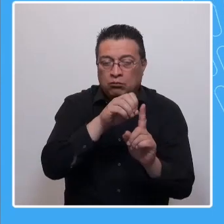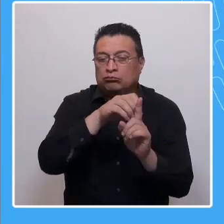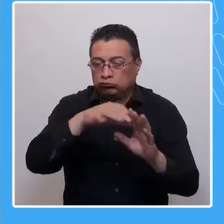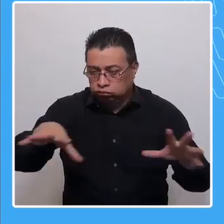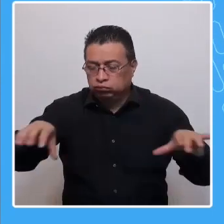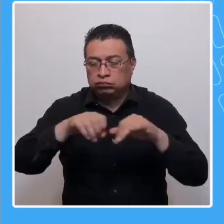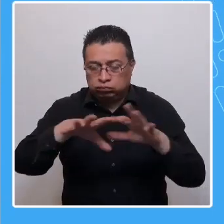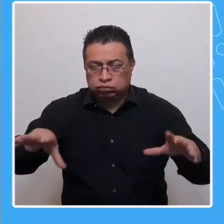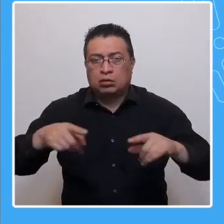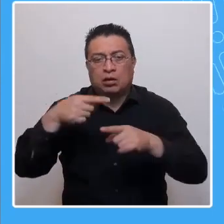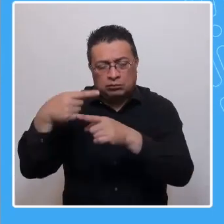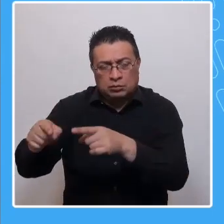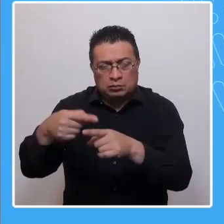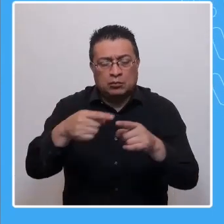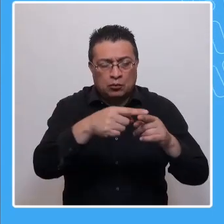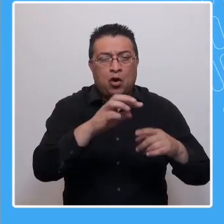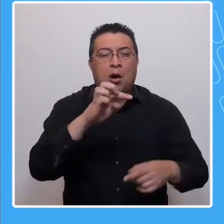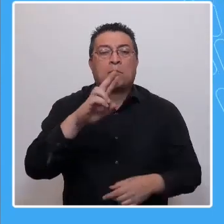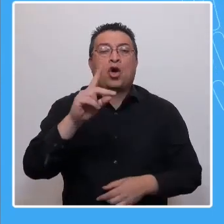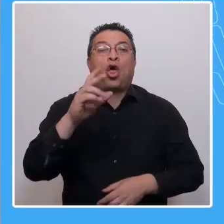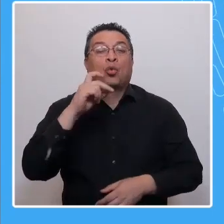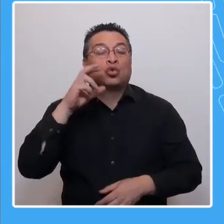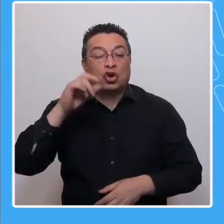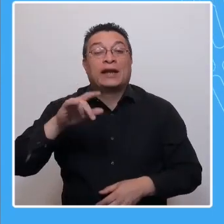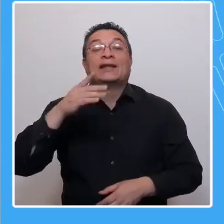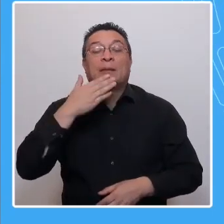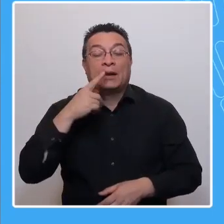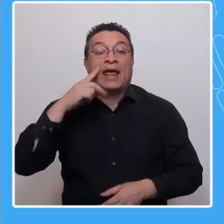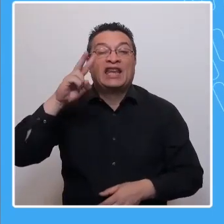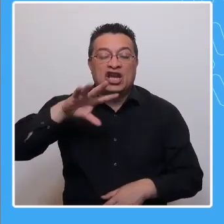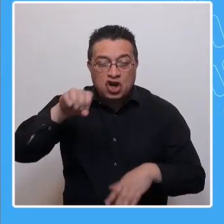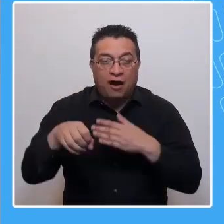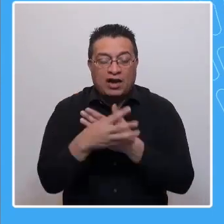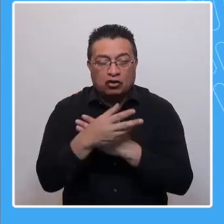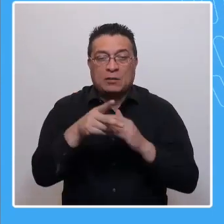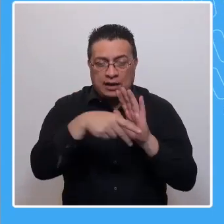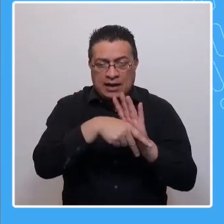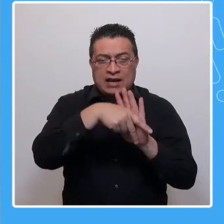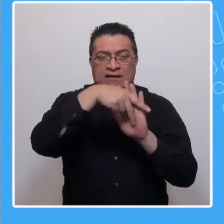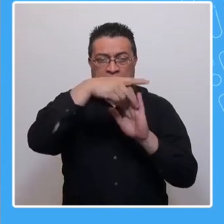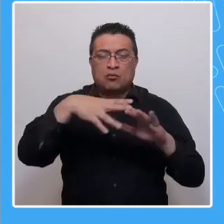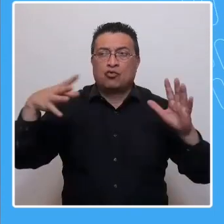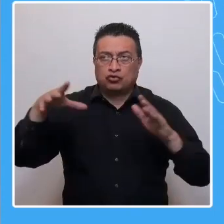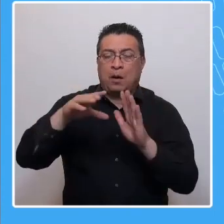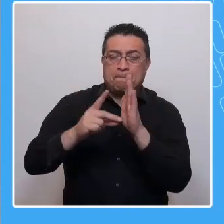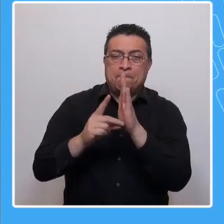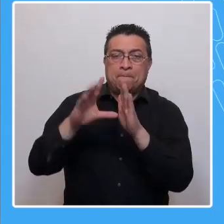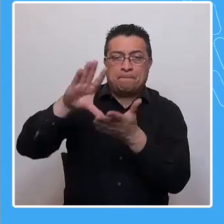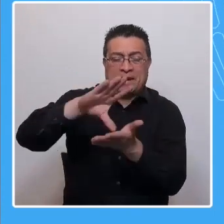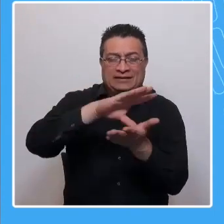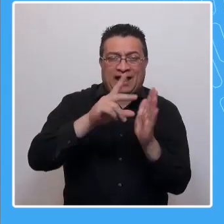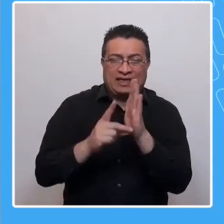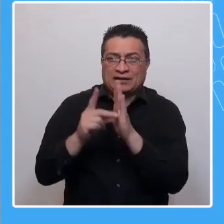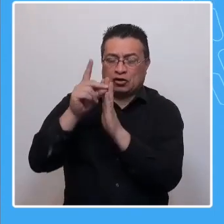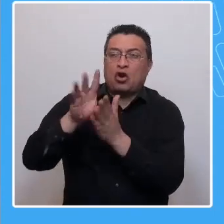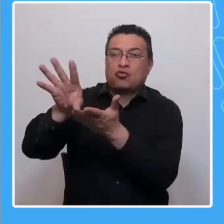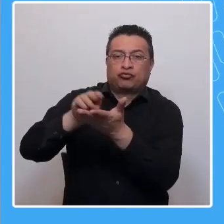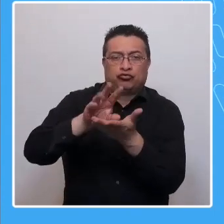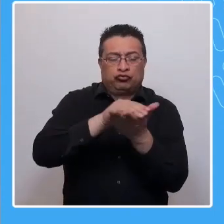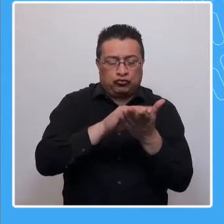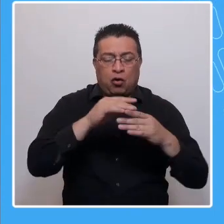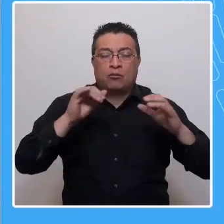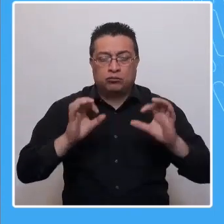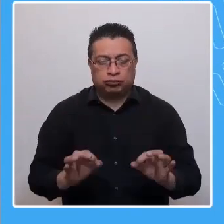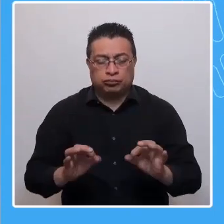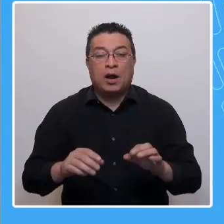la diversificación productiva y la innovación, poniendo estándares que son hoy en día los que muchos de los países desarrollados están buscando en sus matrices económicas. Se habla de